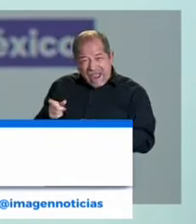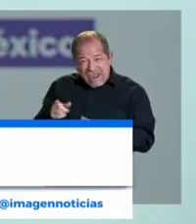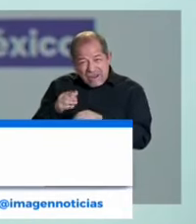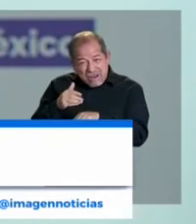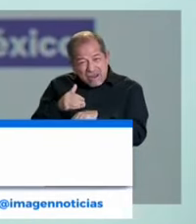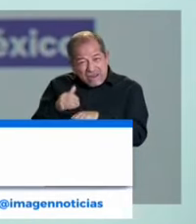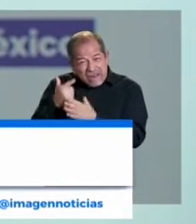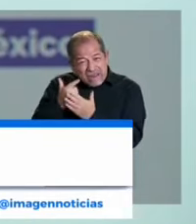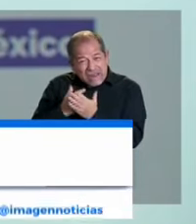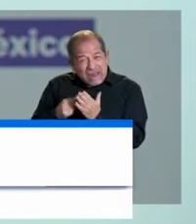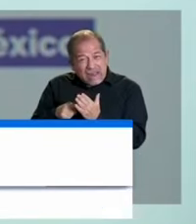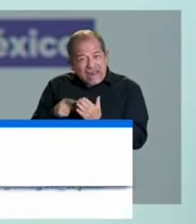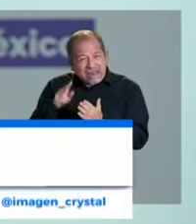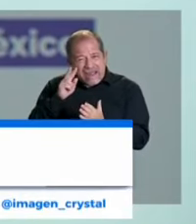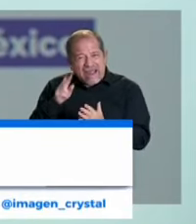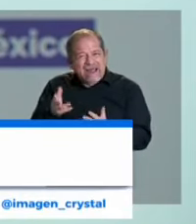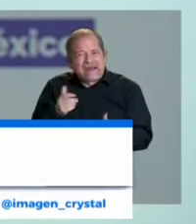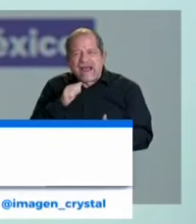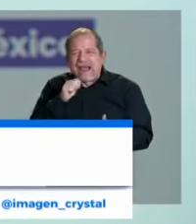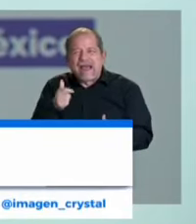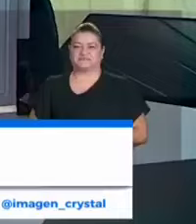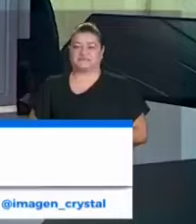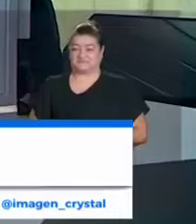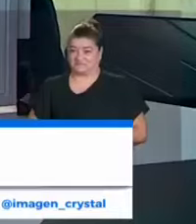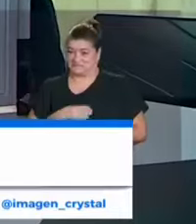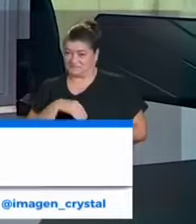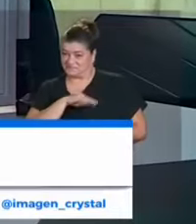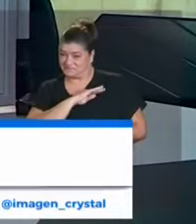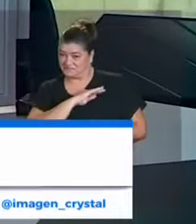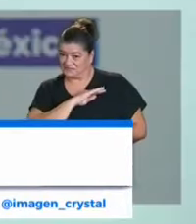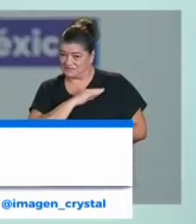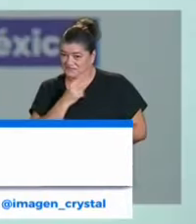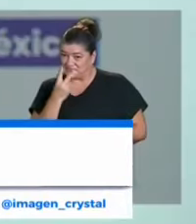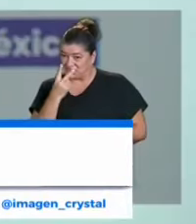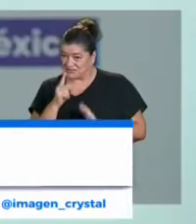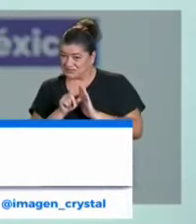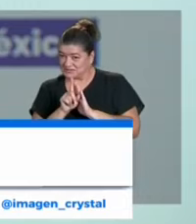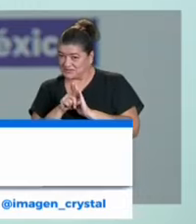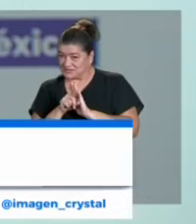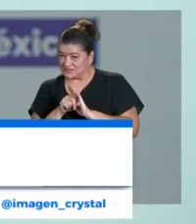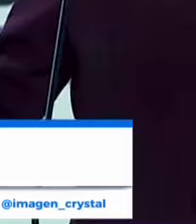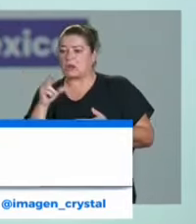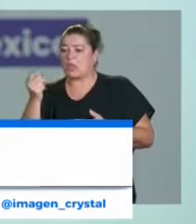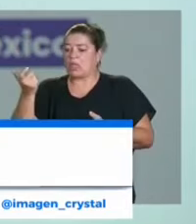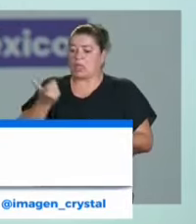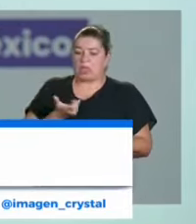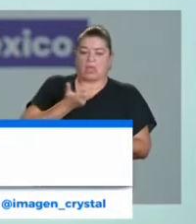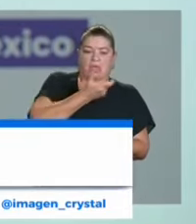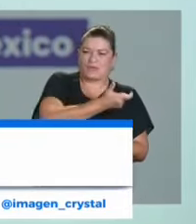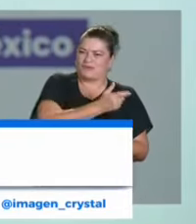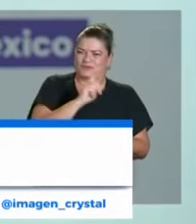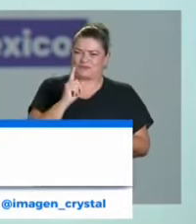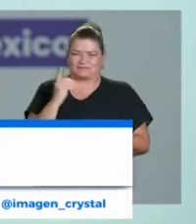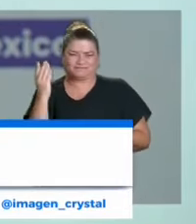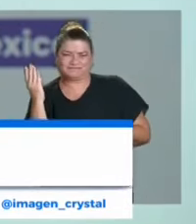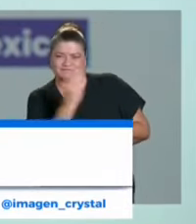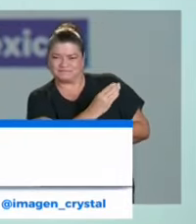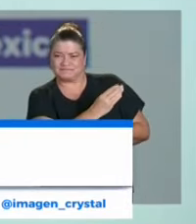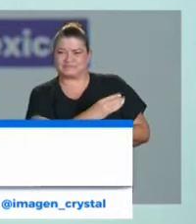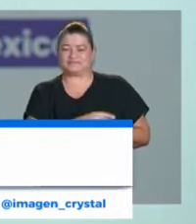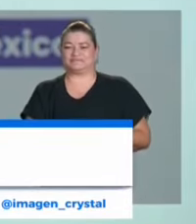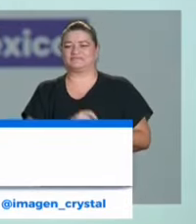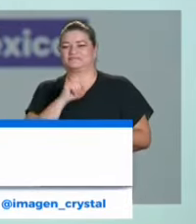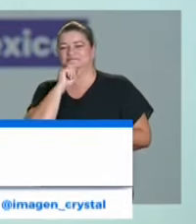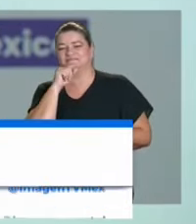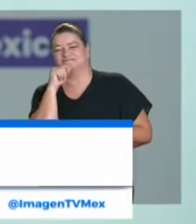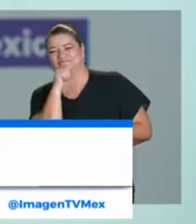hubo aumento del empleo en la Ciudad de México. Les dije que iba a haber calumnias, honestidad. La priandilla inmobiliaria, porque